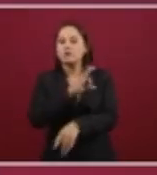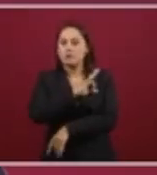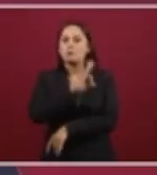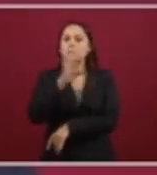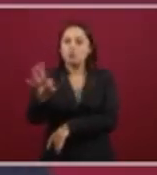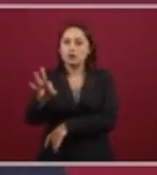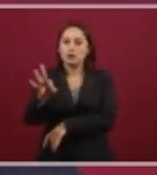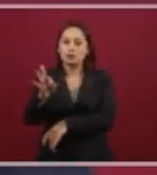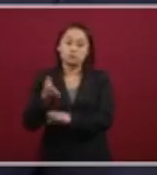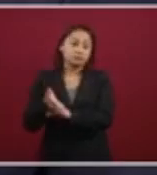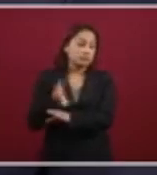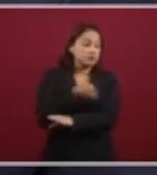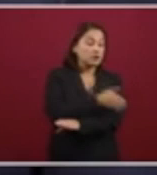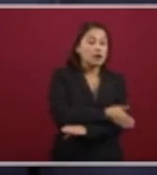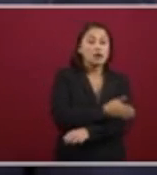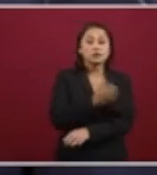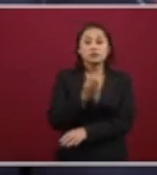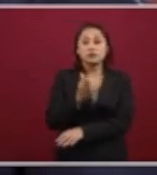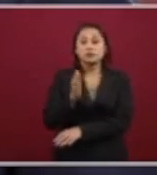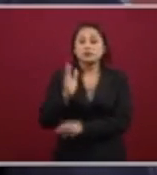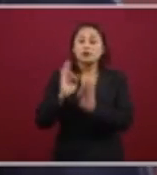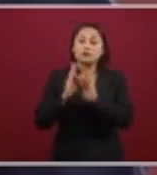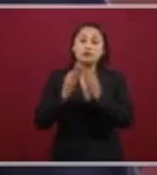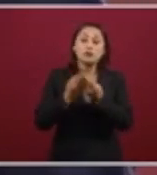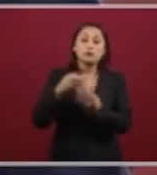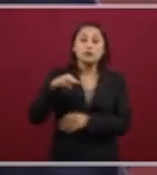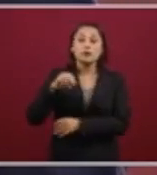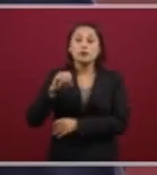modelo neoliberal, que es sinónimo de corrupción.